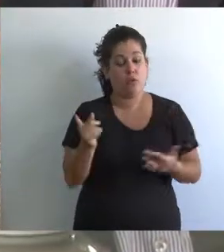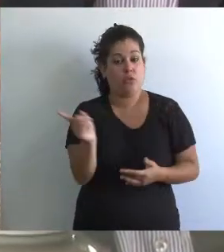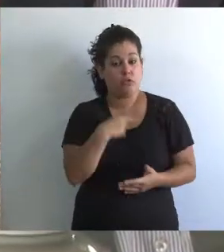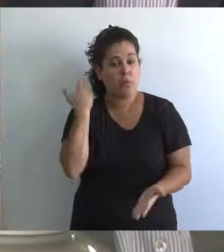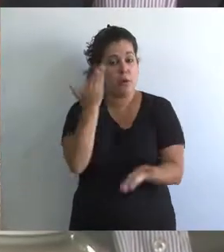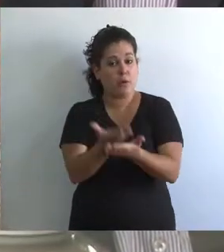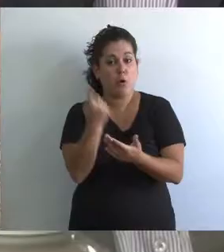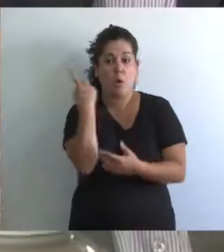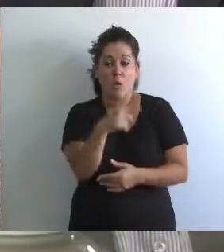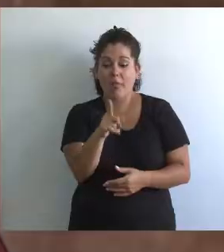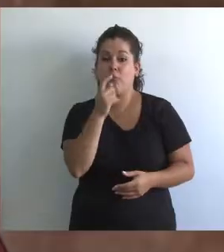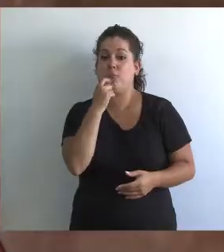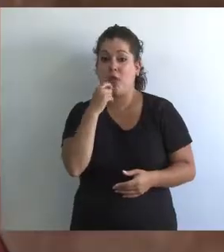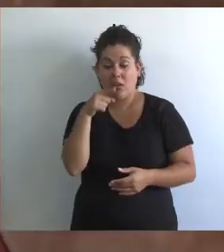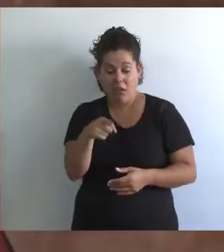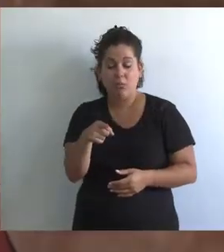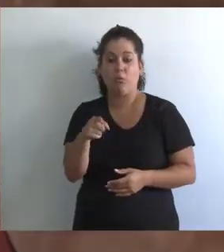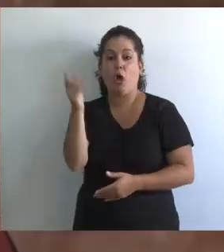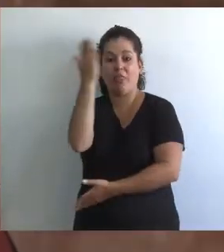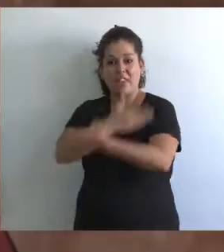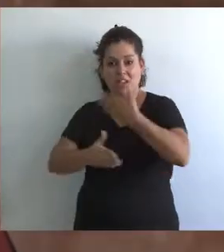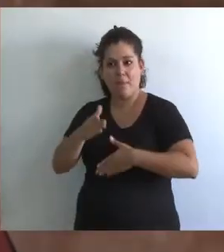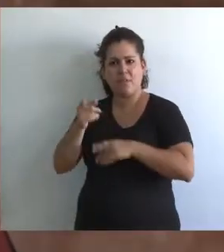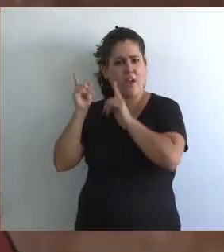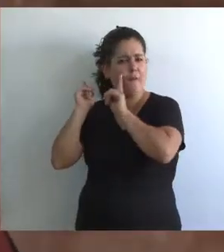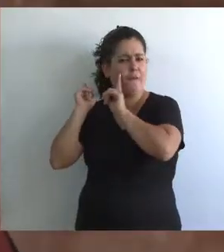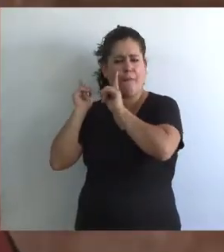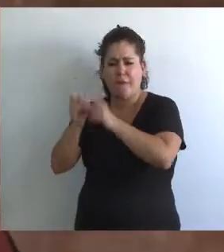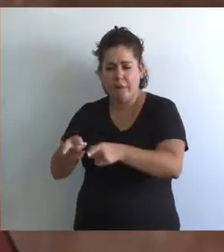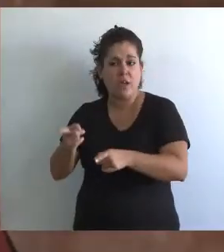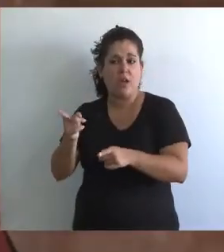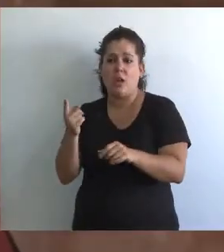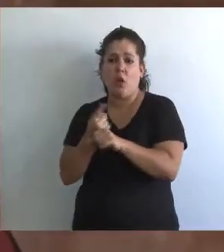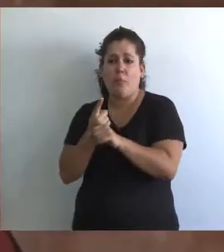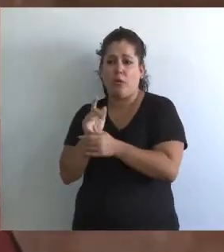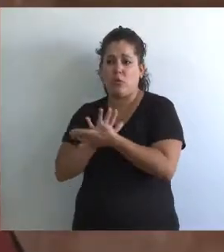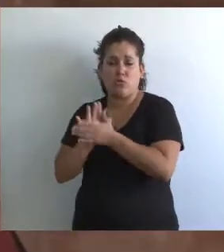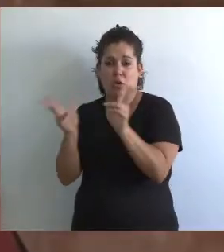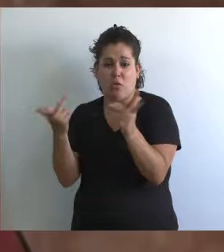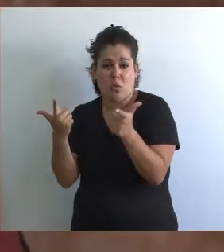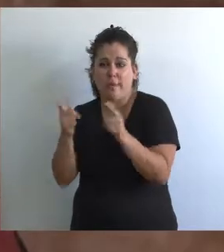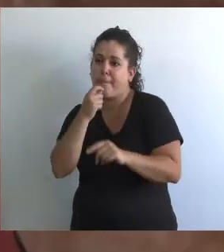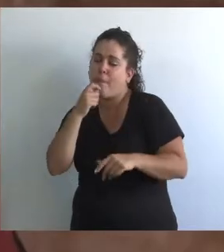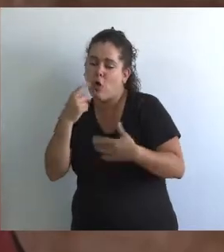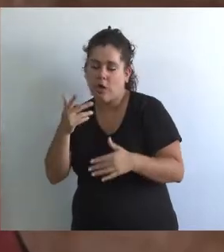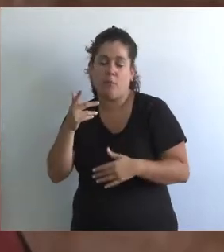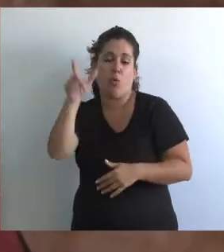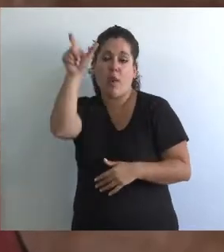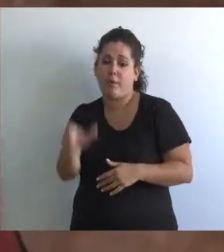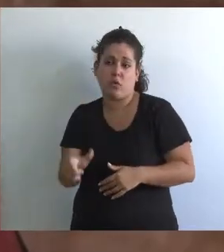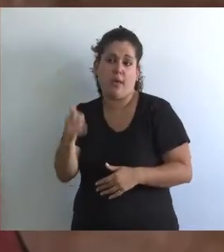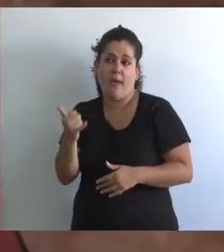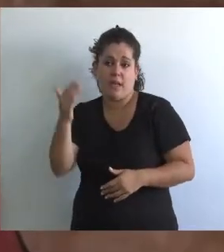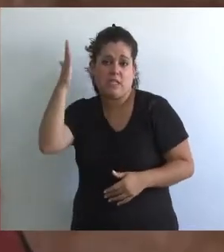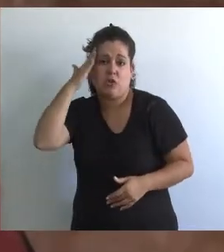lo que nosotros proponemos es que cuando una discapacidad es permanente e irreversible, como ponemos como